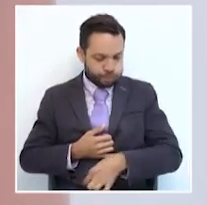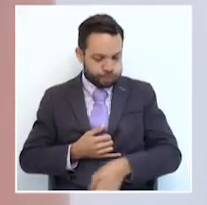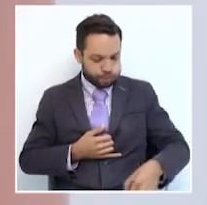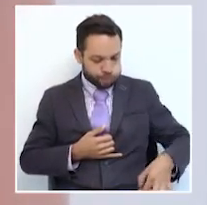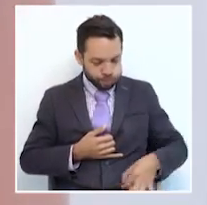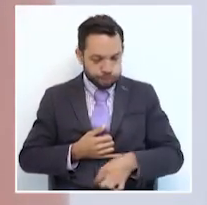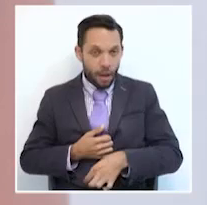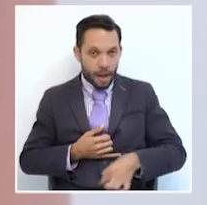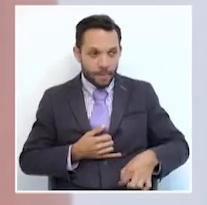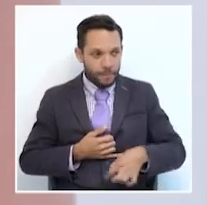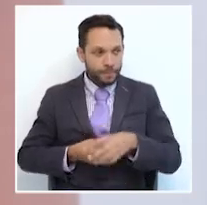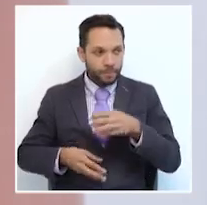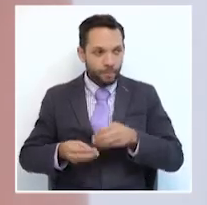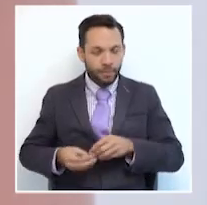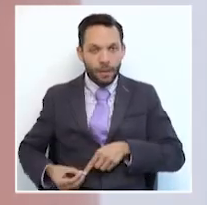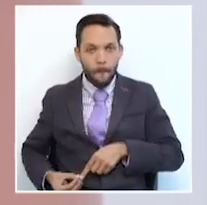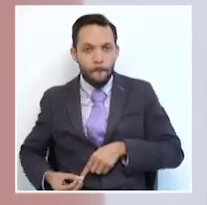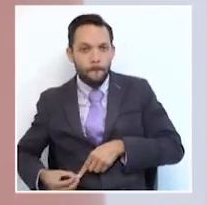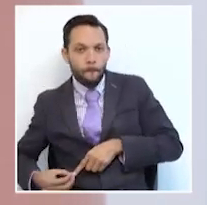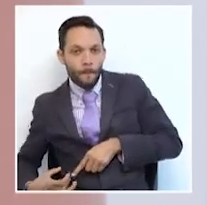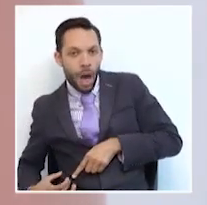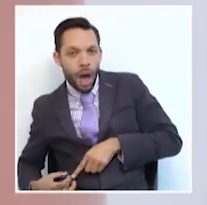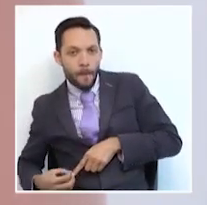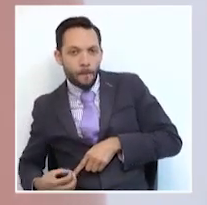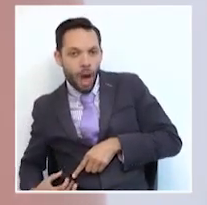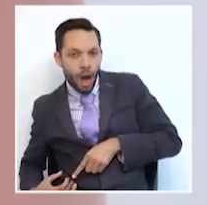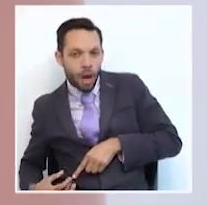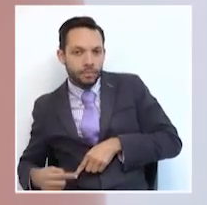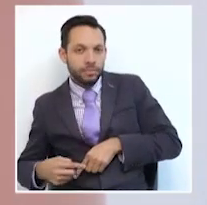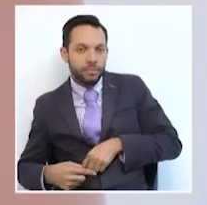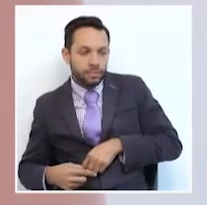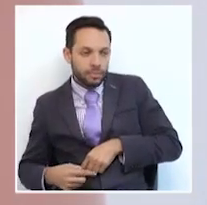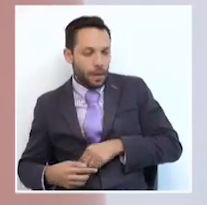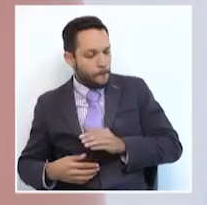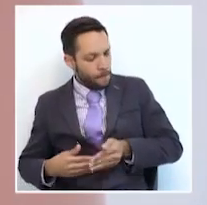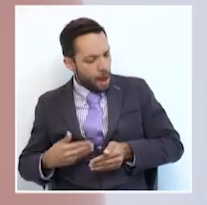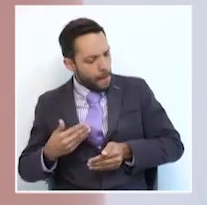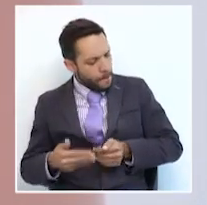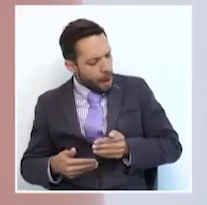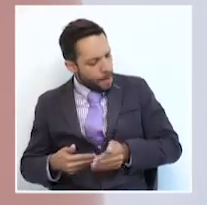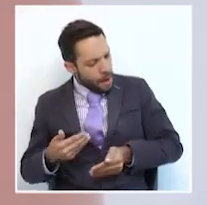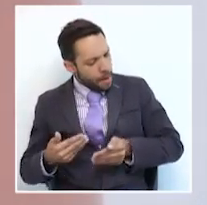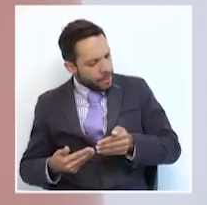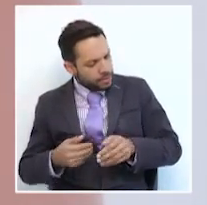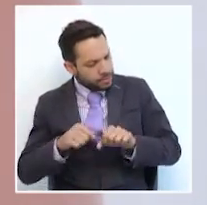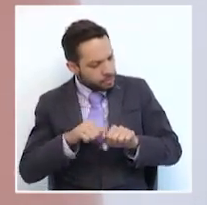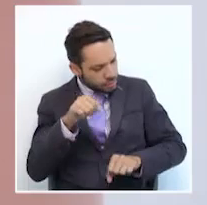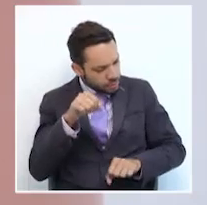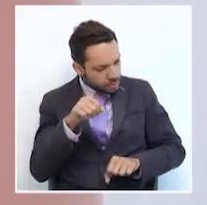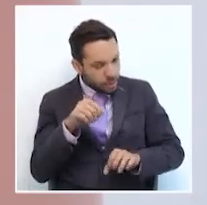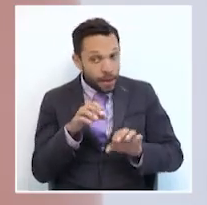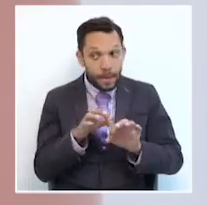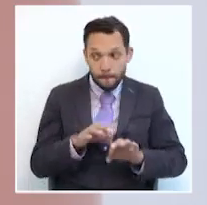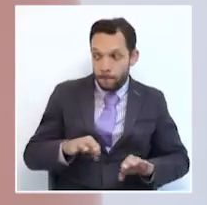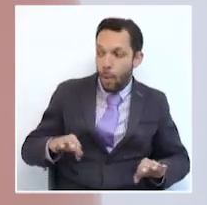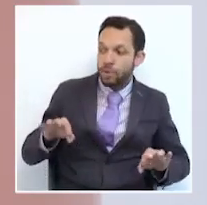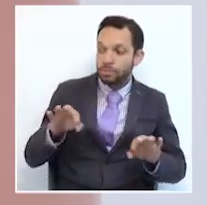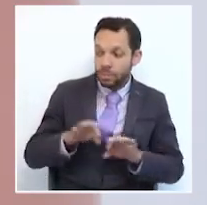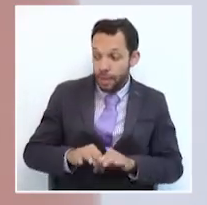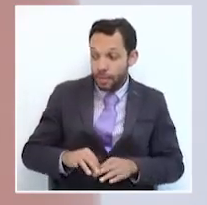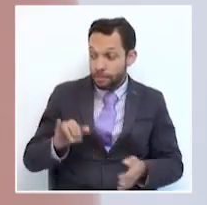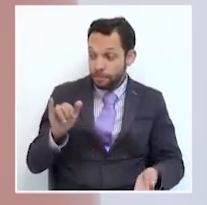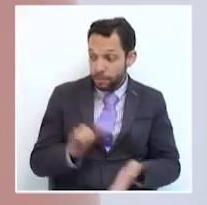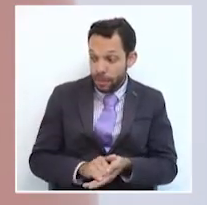desbaratar todo esto está el apéndice entonces empieza a uno a visualizar hay una cosa muy importante para evaluar acá